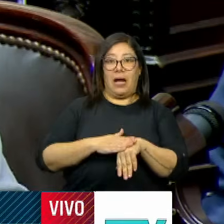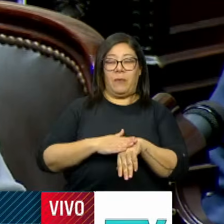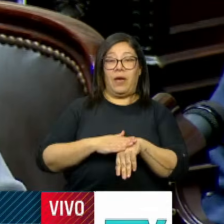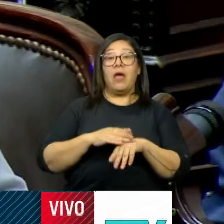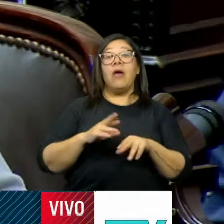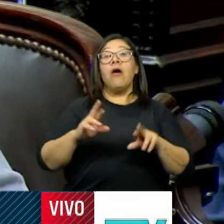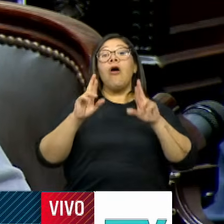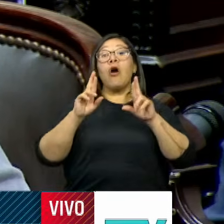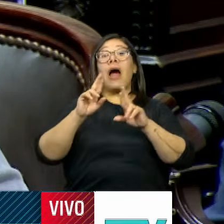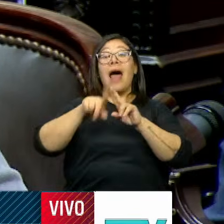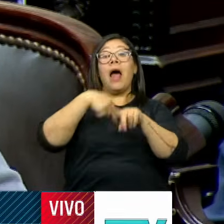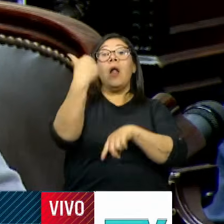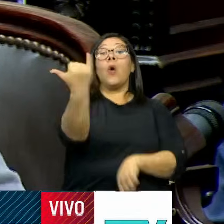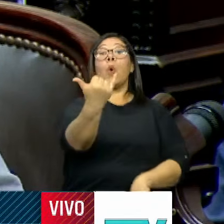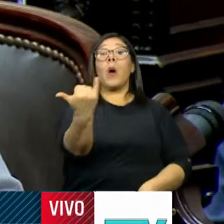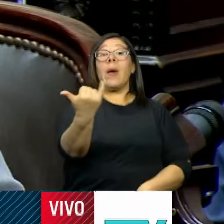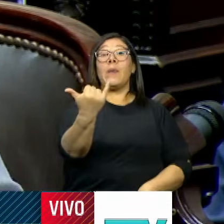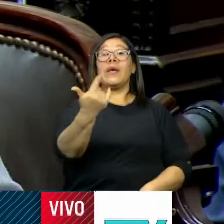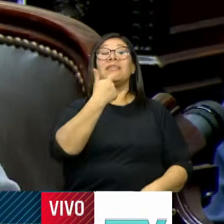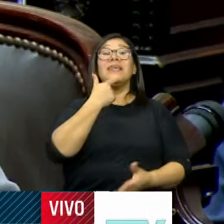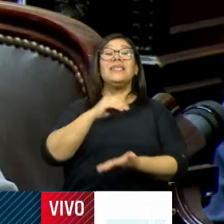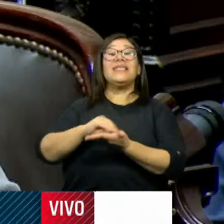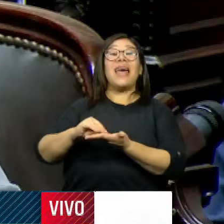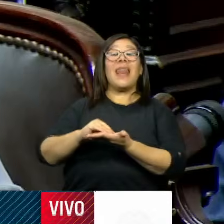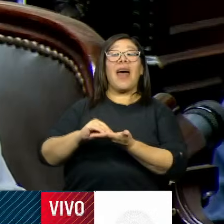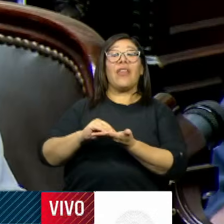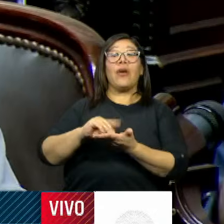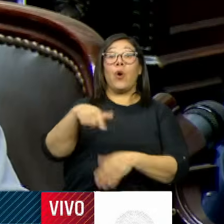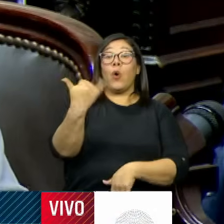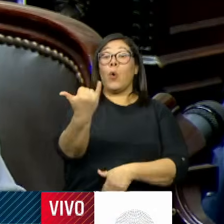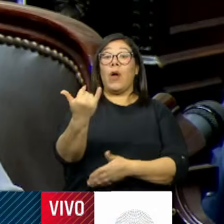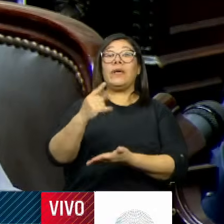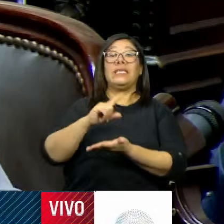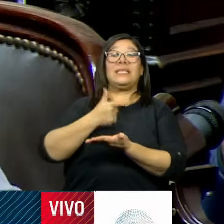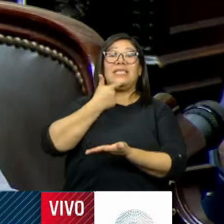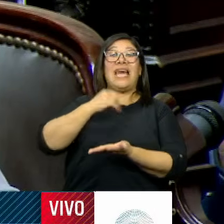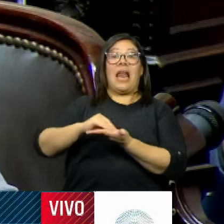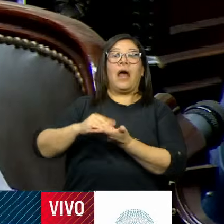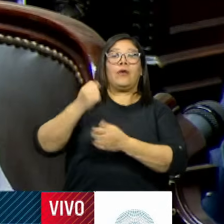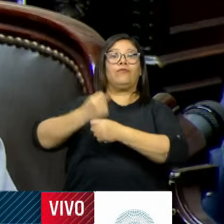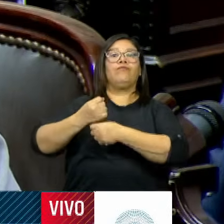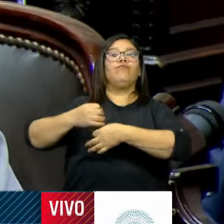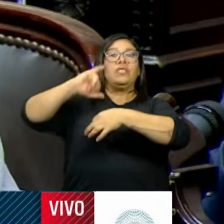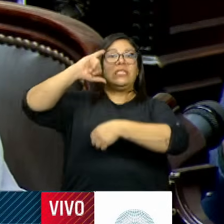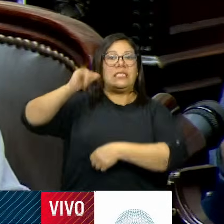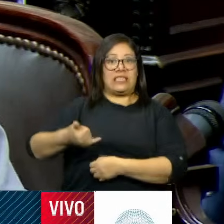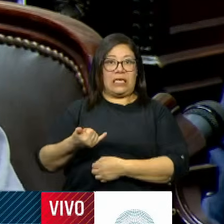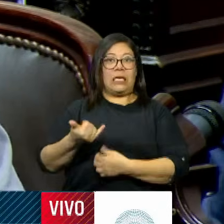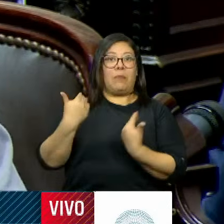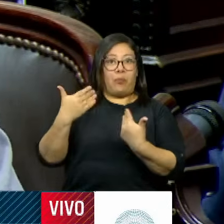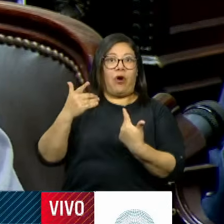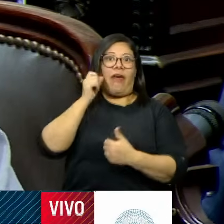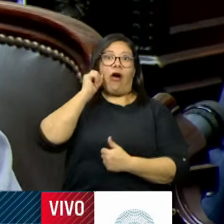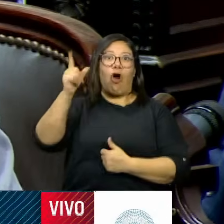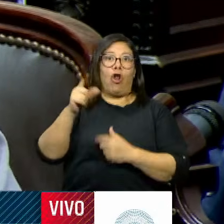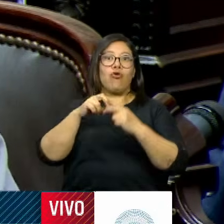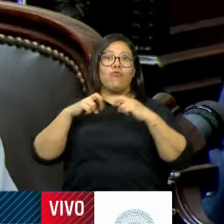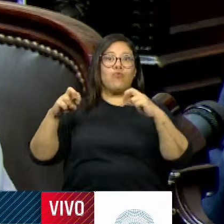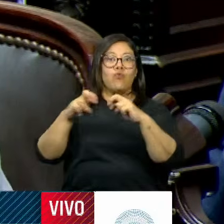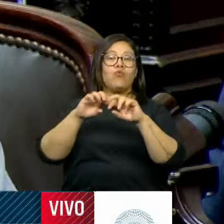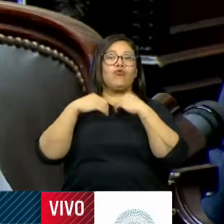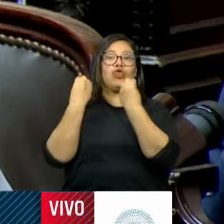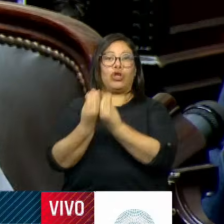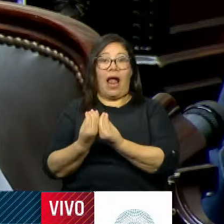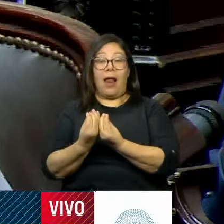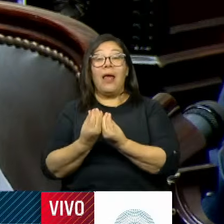jueves el Senado pueda hacer lo que hoy nosotros no pudimos. Y si al Senado también lo engañan, y si al Senado también le